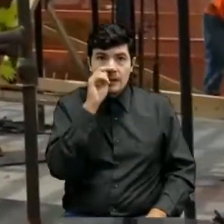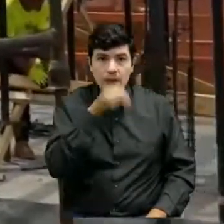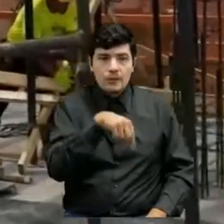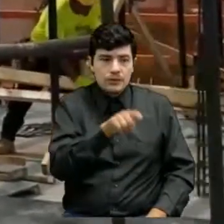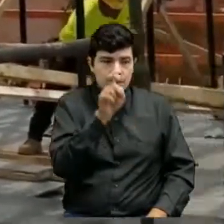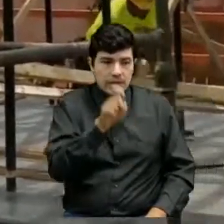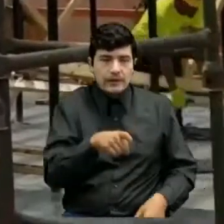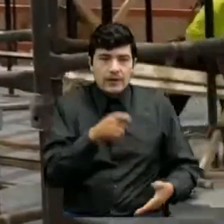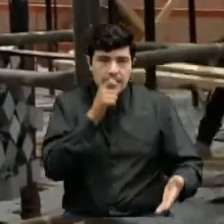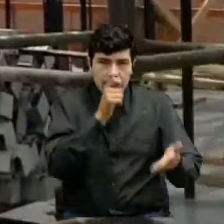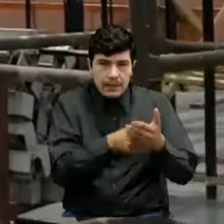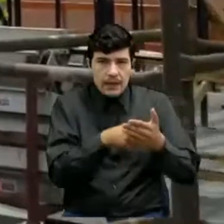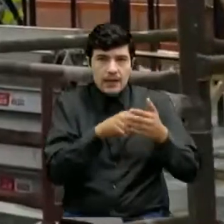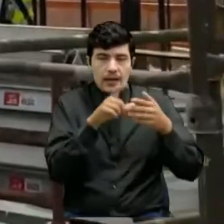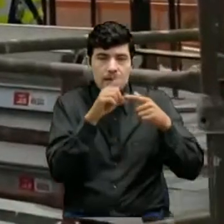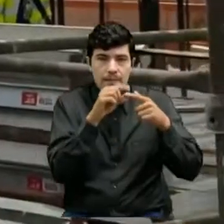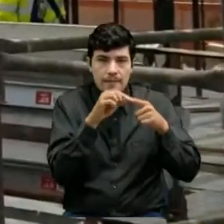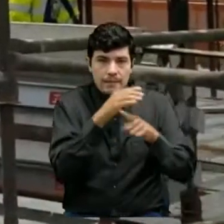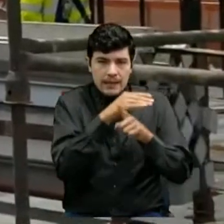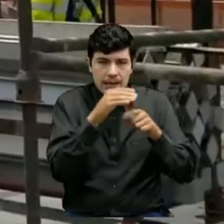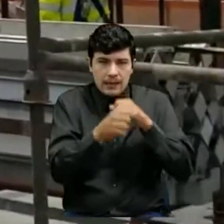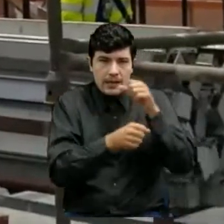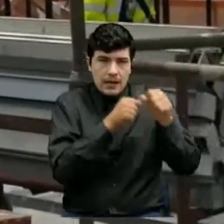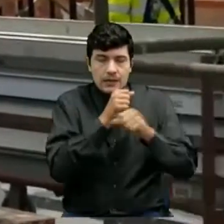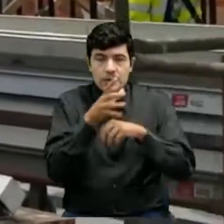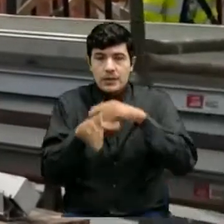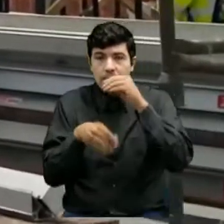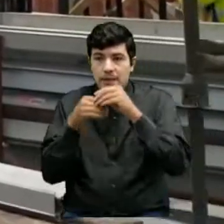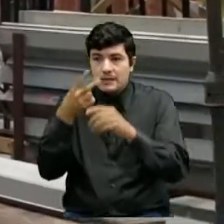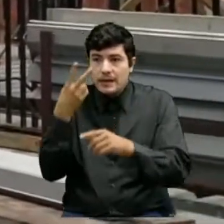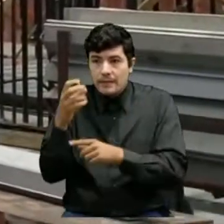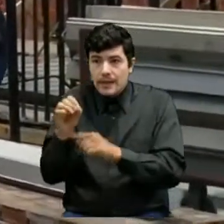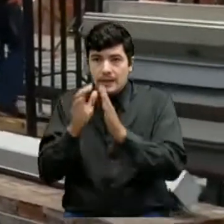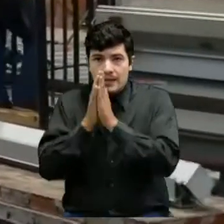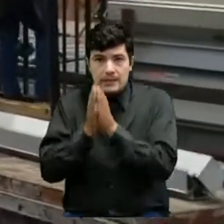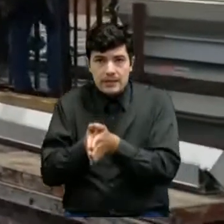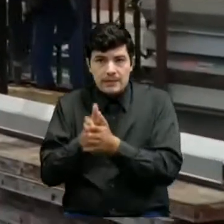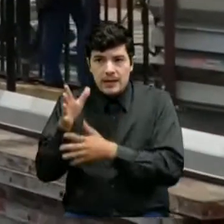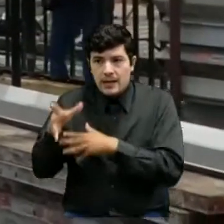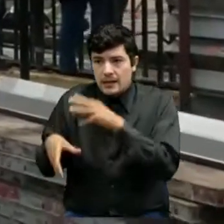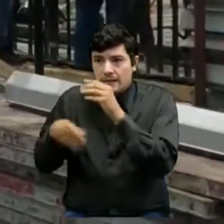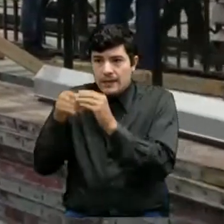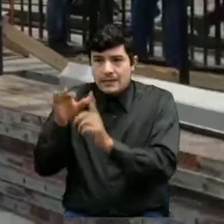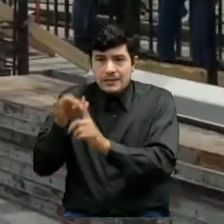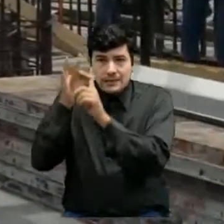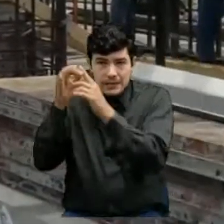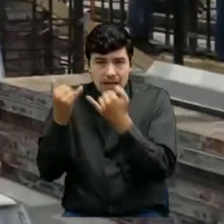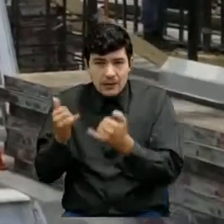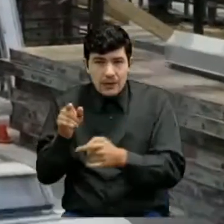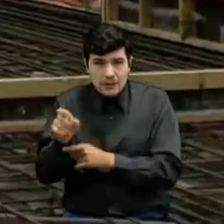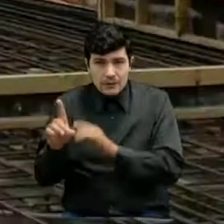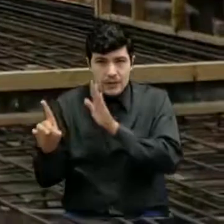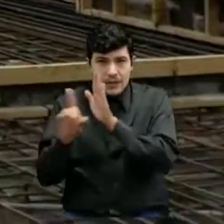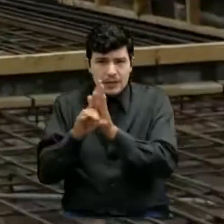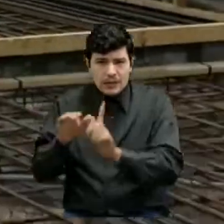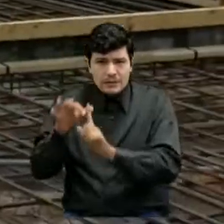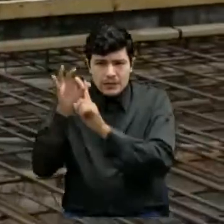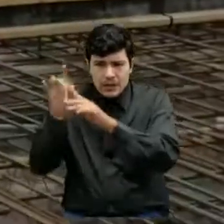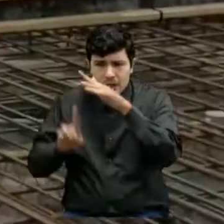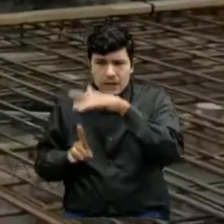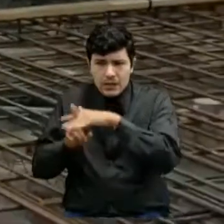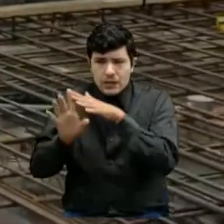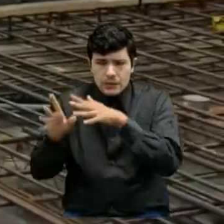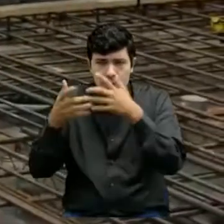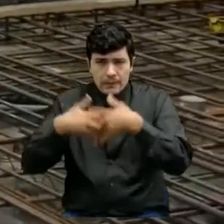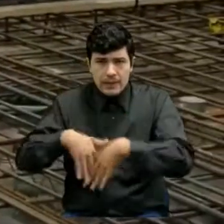prima de mitad de año y el 20 de diciembre. Pero esto lo hicieron especialmente, este decreto fue emitido especialmente para la